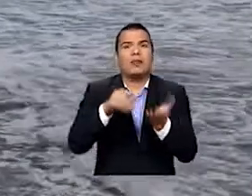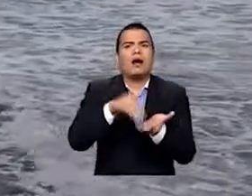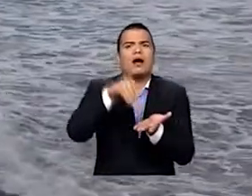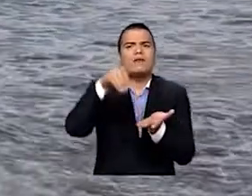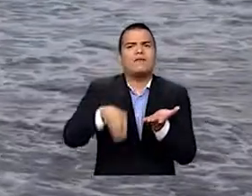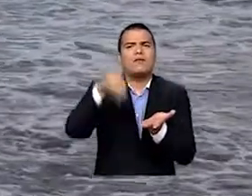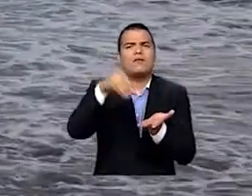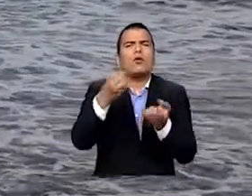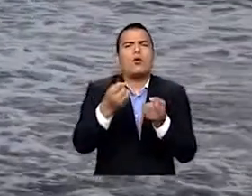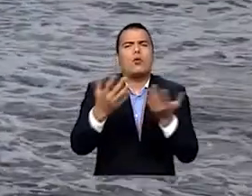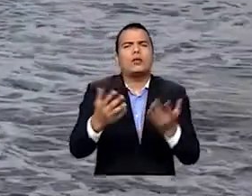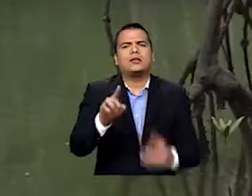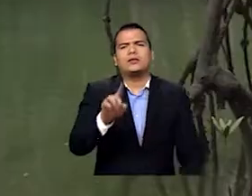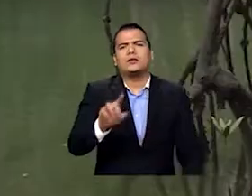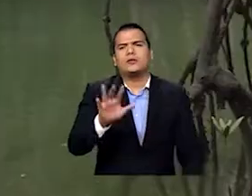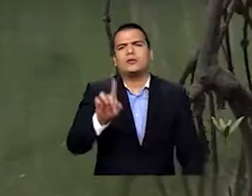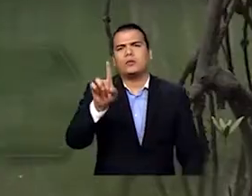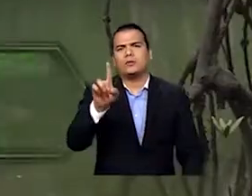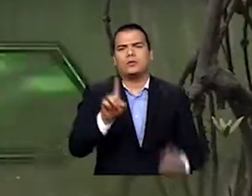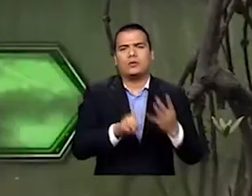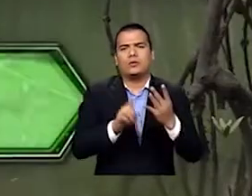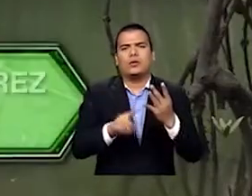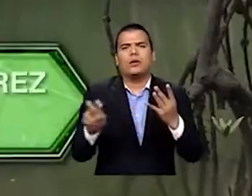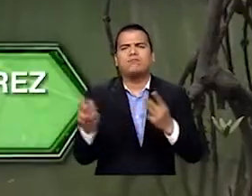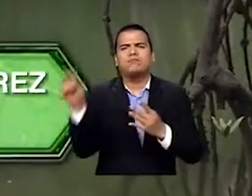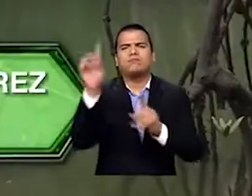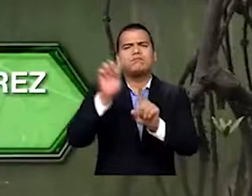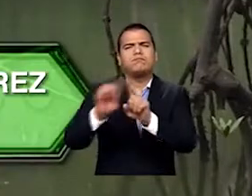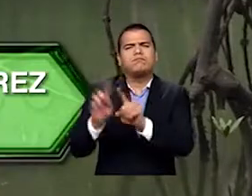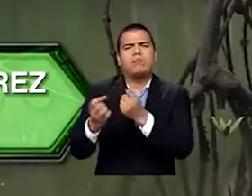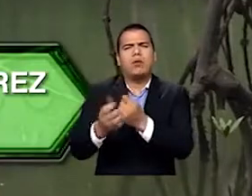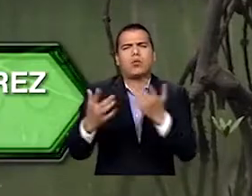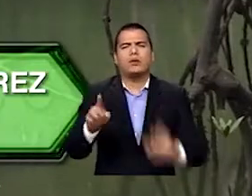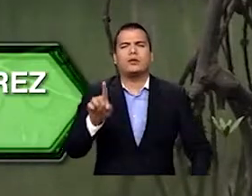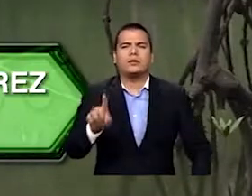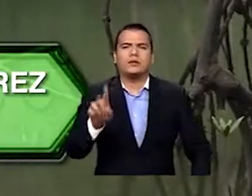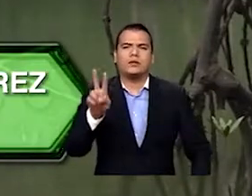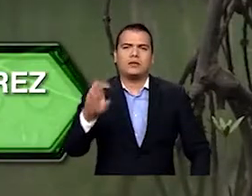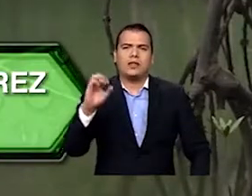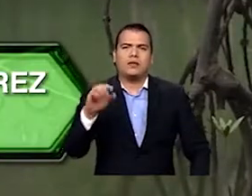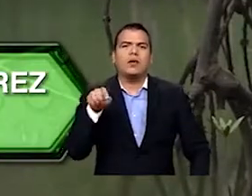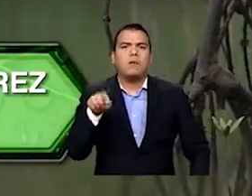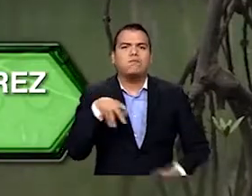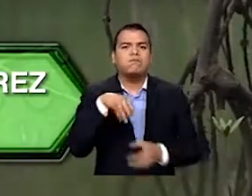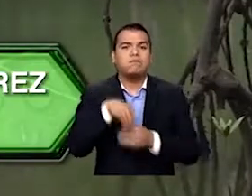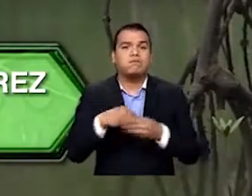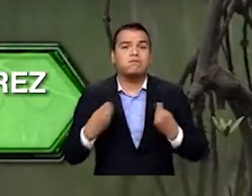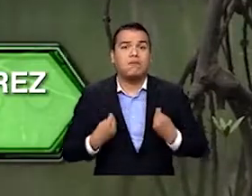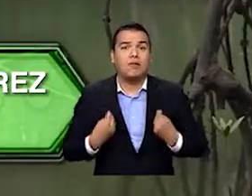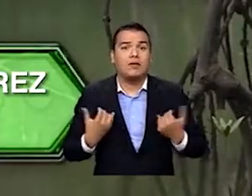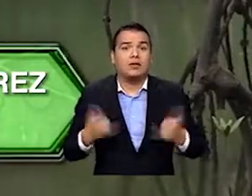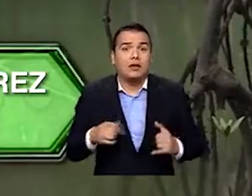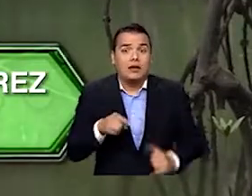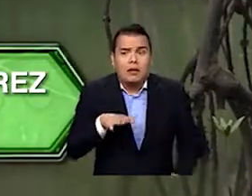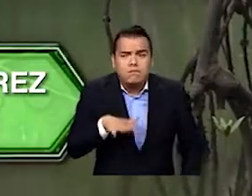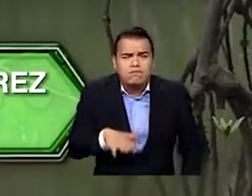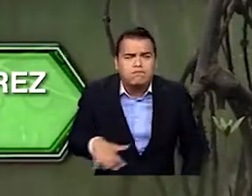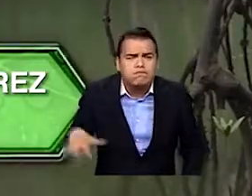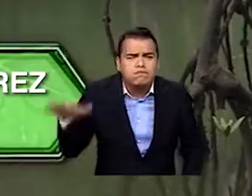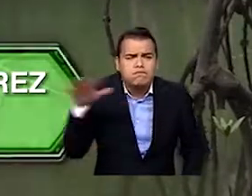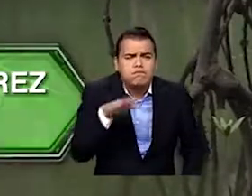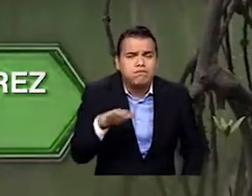de reptiles. Tenemos más de 600.000 hectáreas de áreas protegidas en sus diferentes niveles. Esta es una zona esencial para